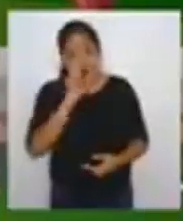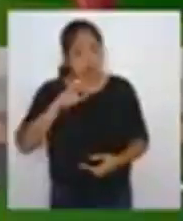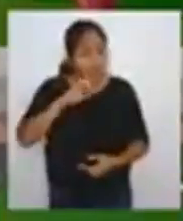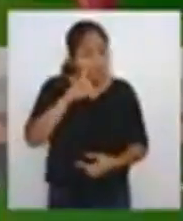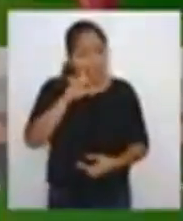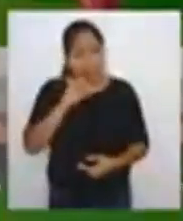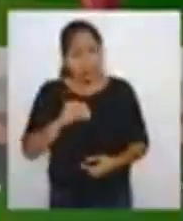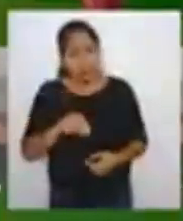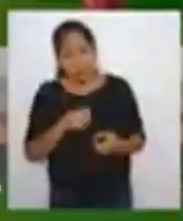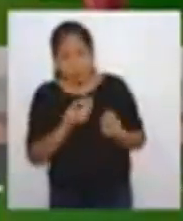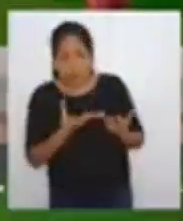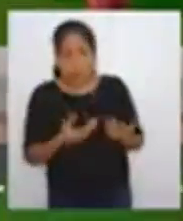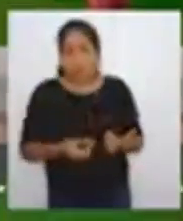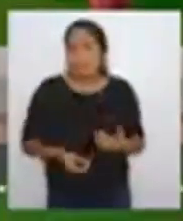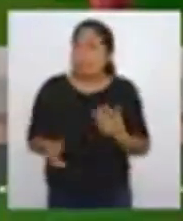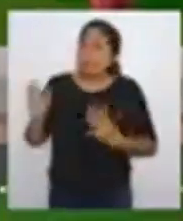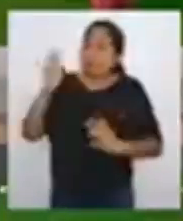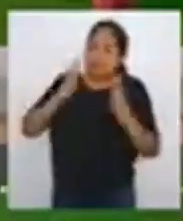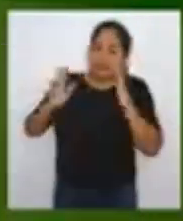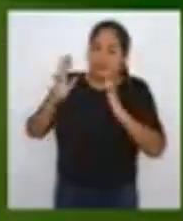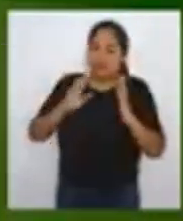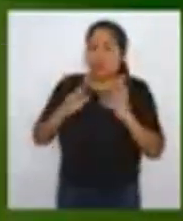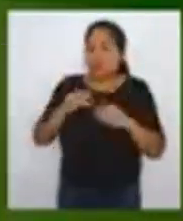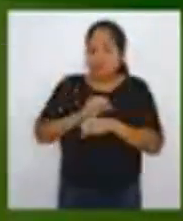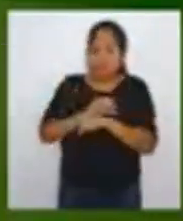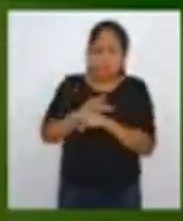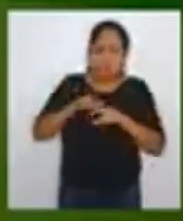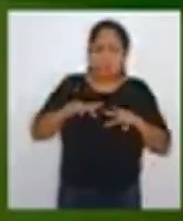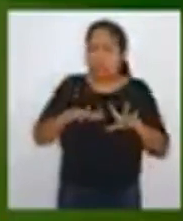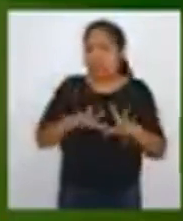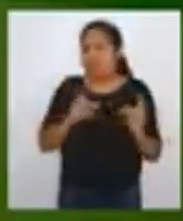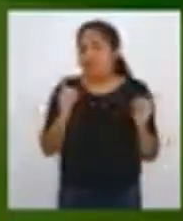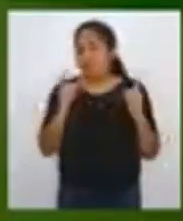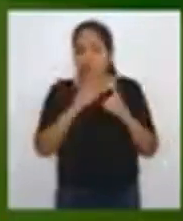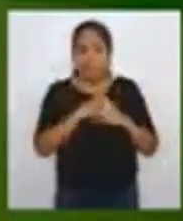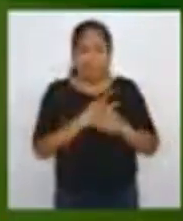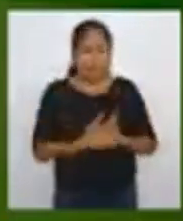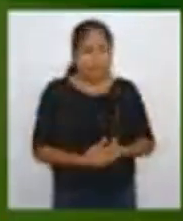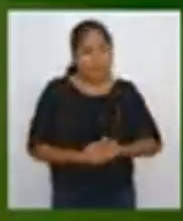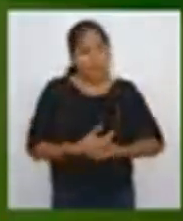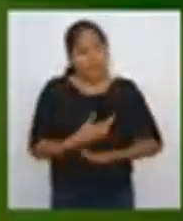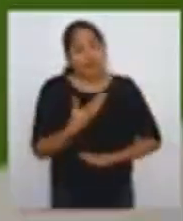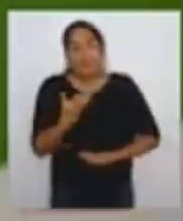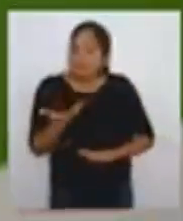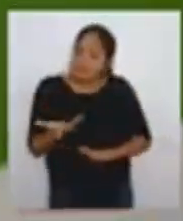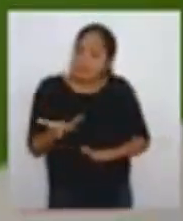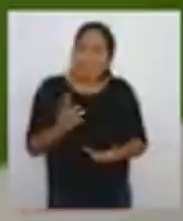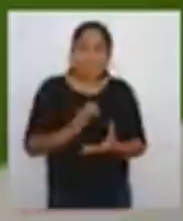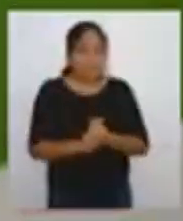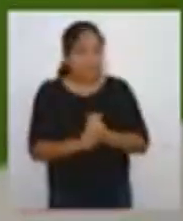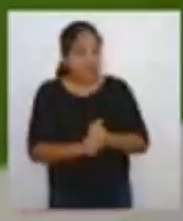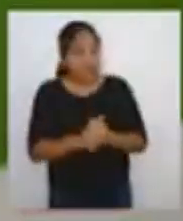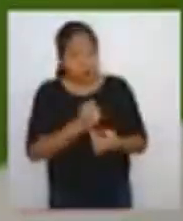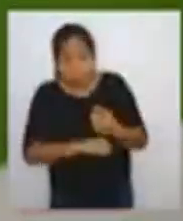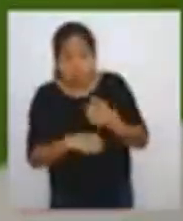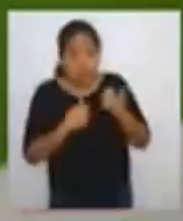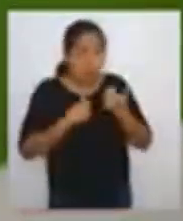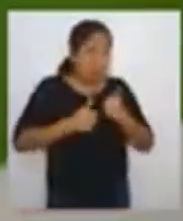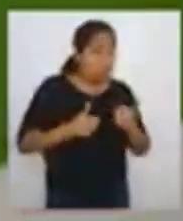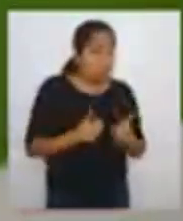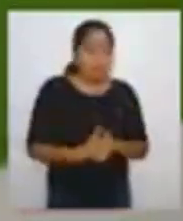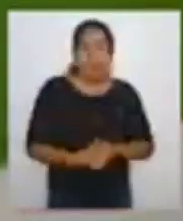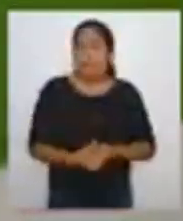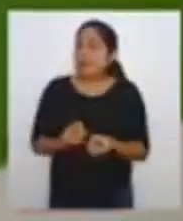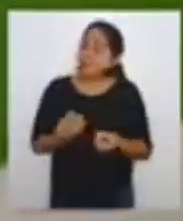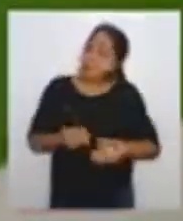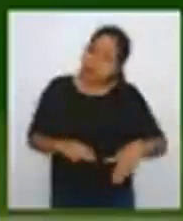Hola Pedro, ¿qué novedades? Aquí preocupado. El coronavirus nos ha puesto más difícil la situación. Así es, amigo. ¿Y cómo están